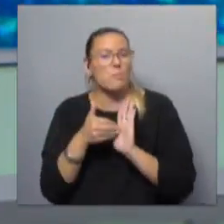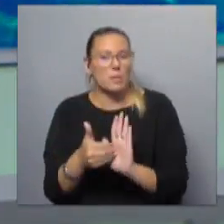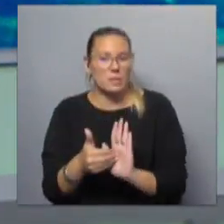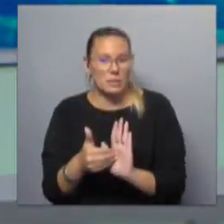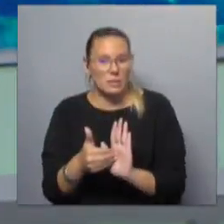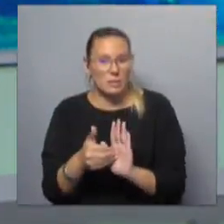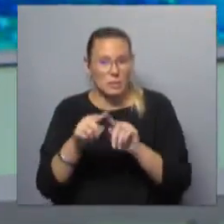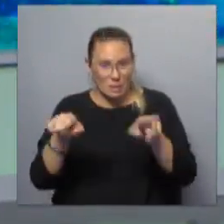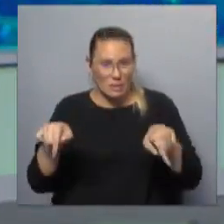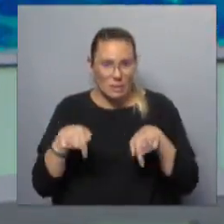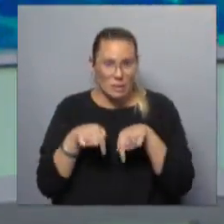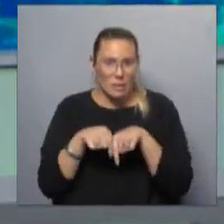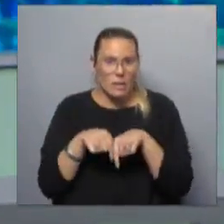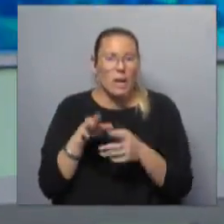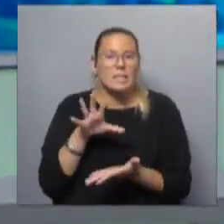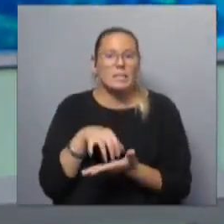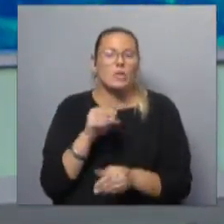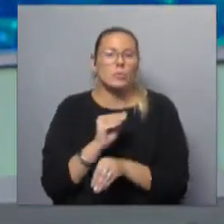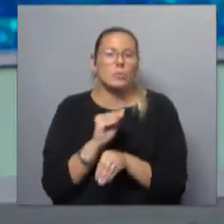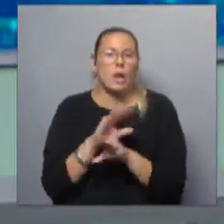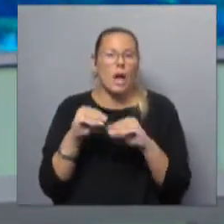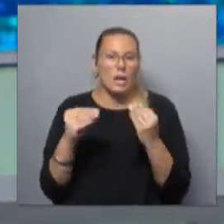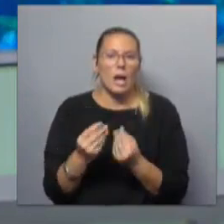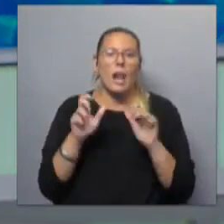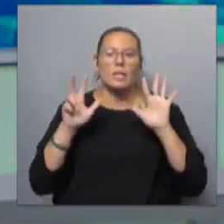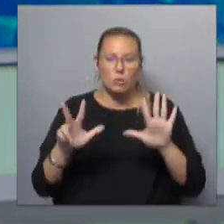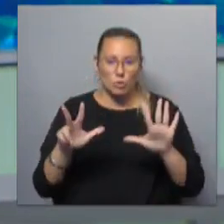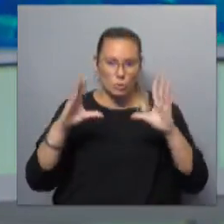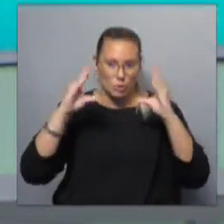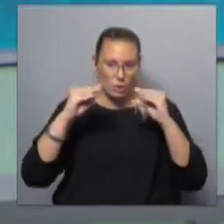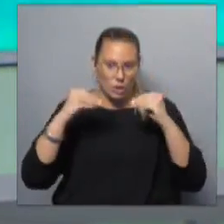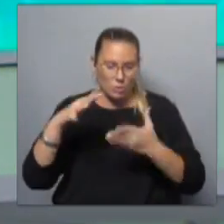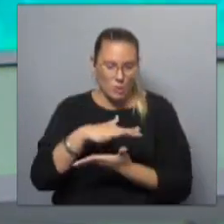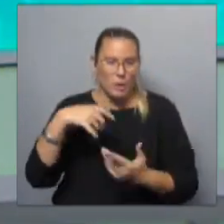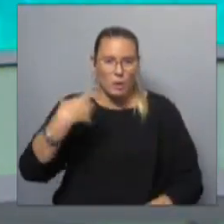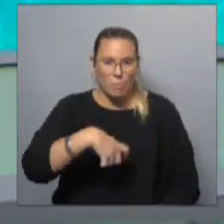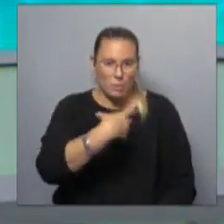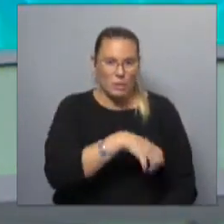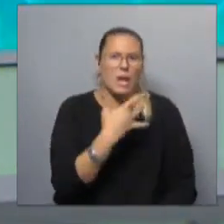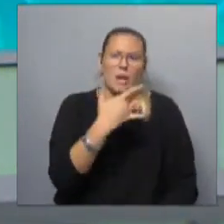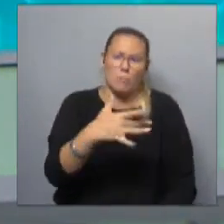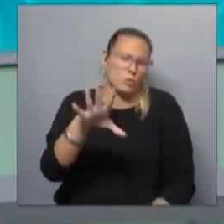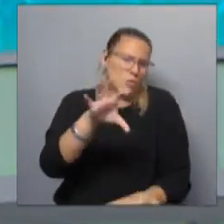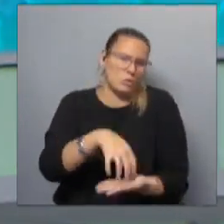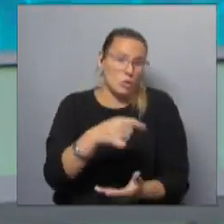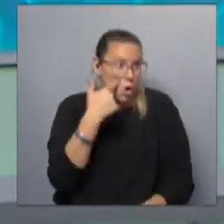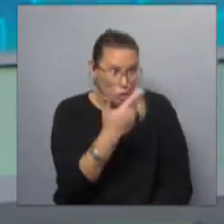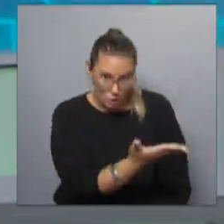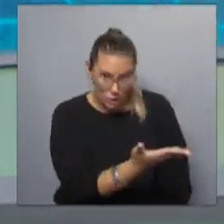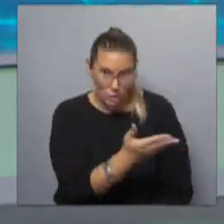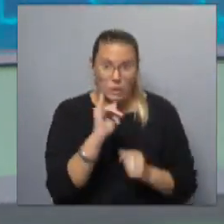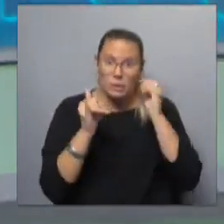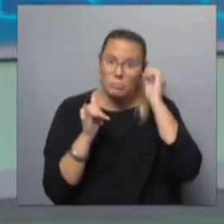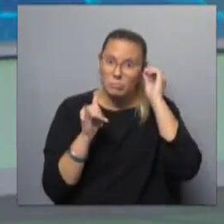presentando en el Centro Cultural Artesano a las 20 horas allá en el barrio Peñarol. Está divino ese Centro Cultural, ¿lo conocen? Es